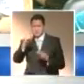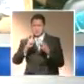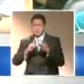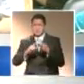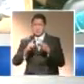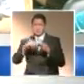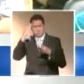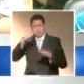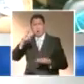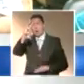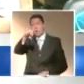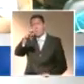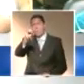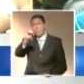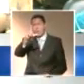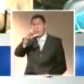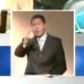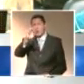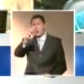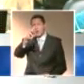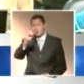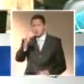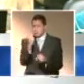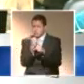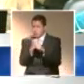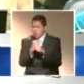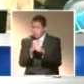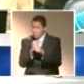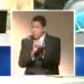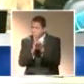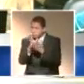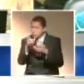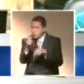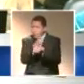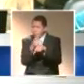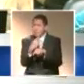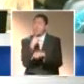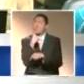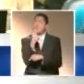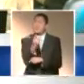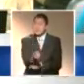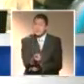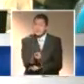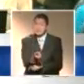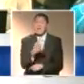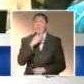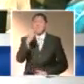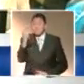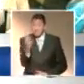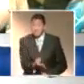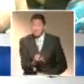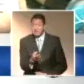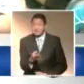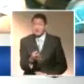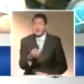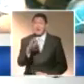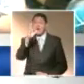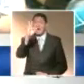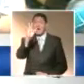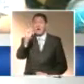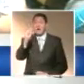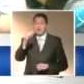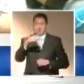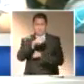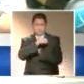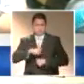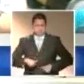interesa saber si el general Barrientos, Cliver Alcalá Cordones, el almirante Molero están trabajando